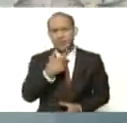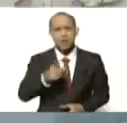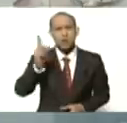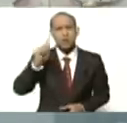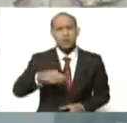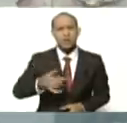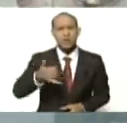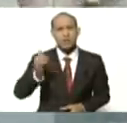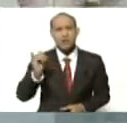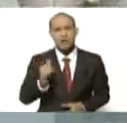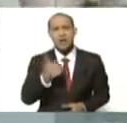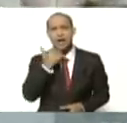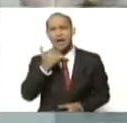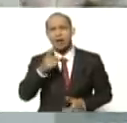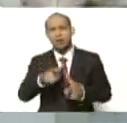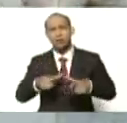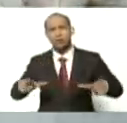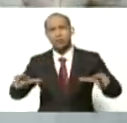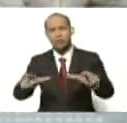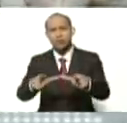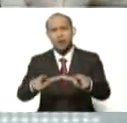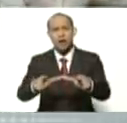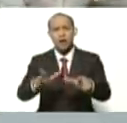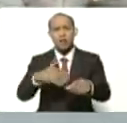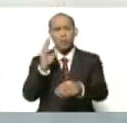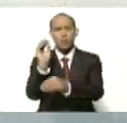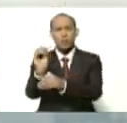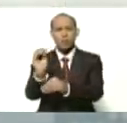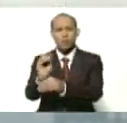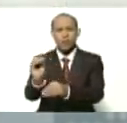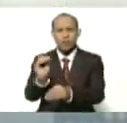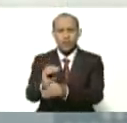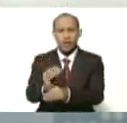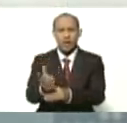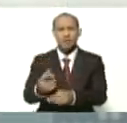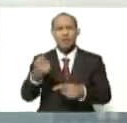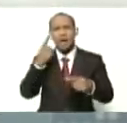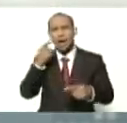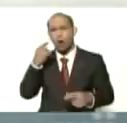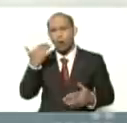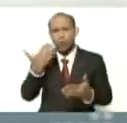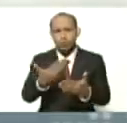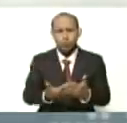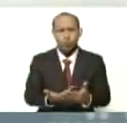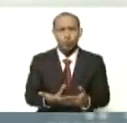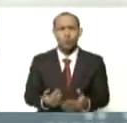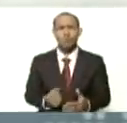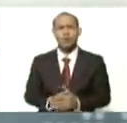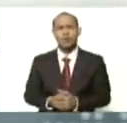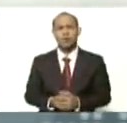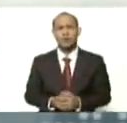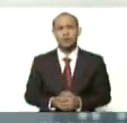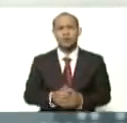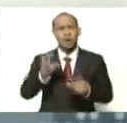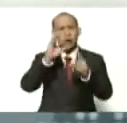que en algún lugar se pudo conservar las costumbres el patrimonio cultural